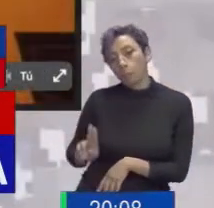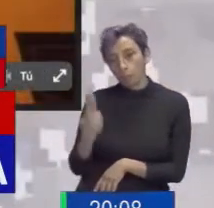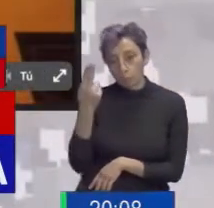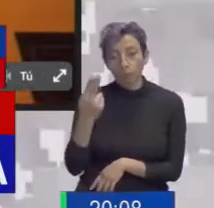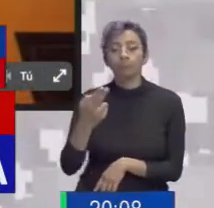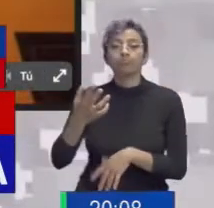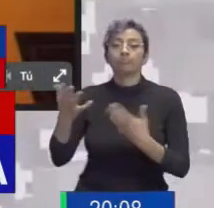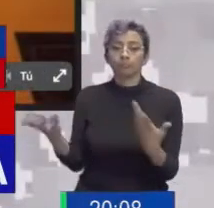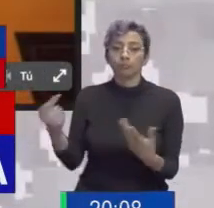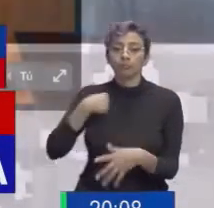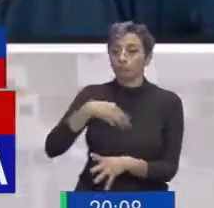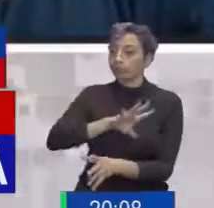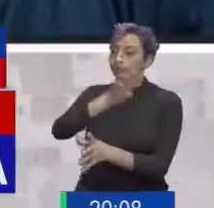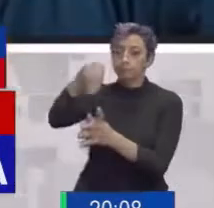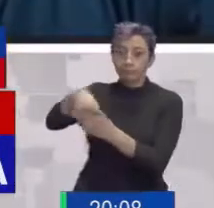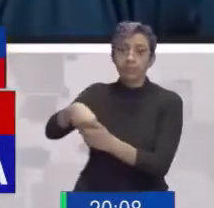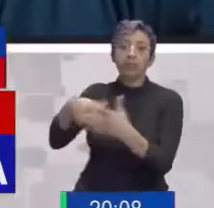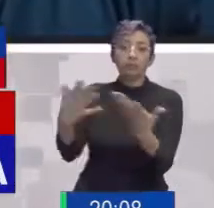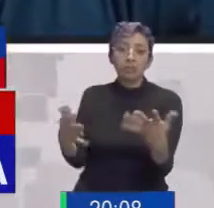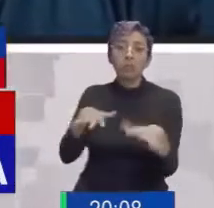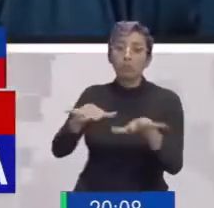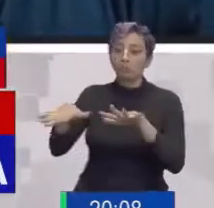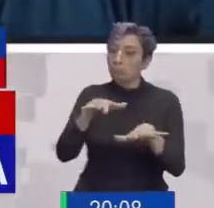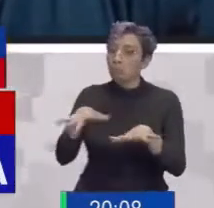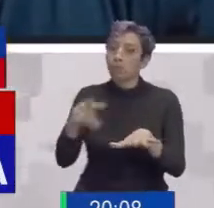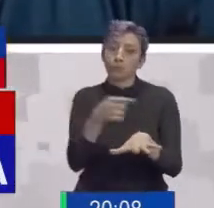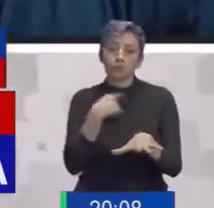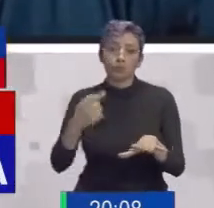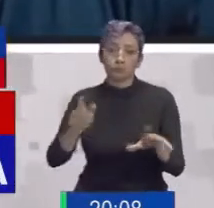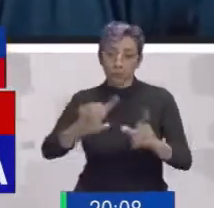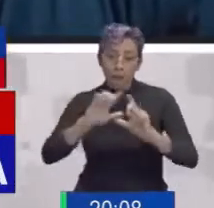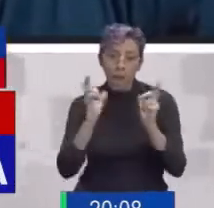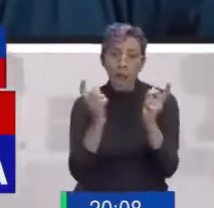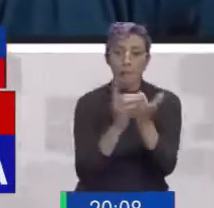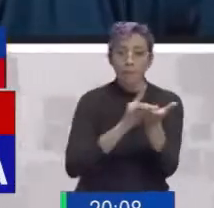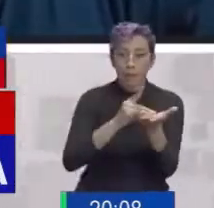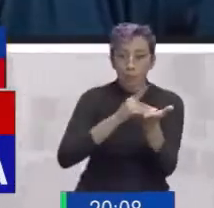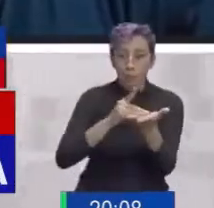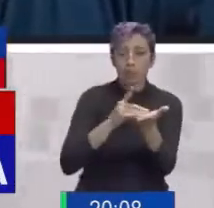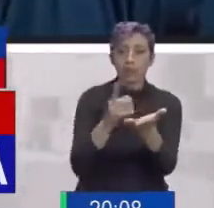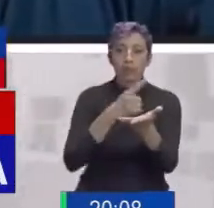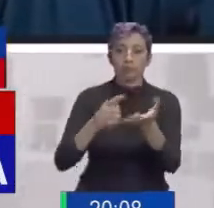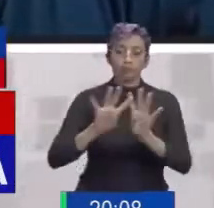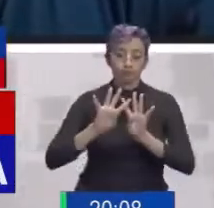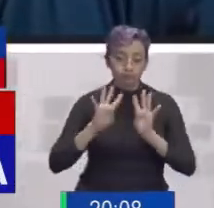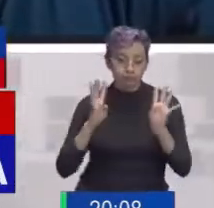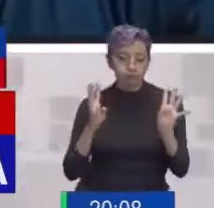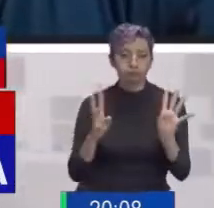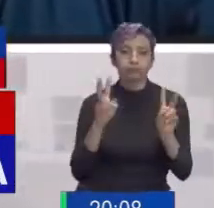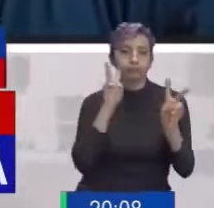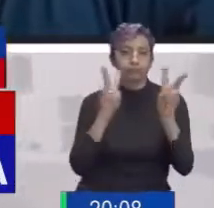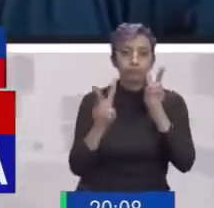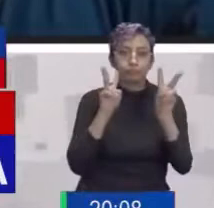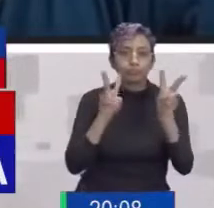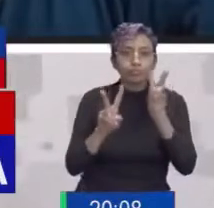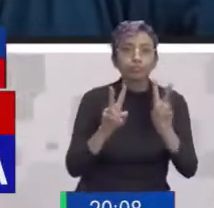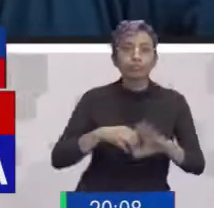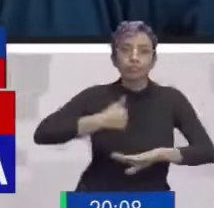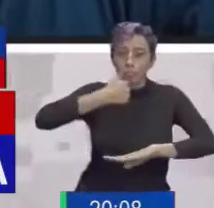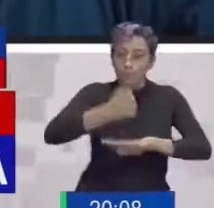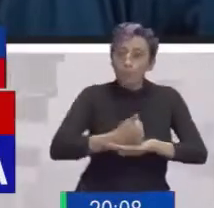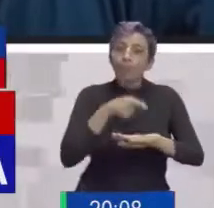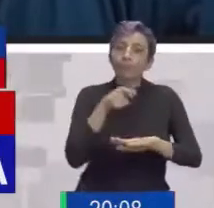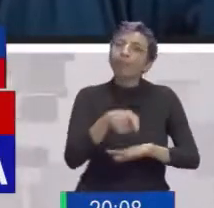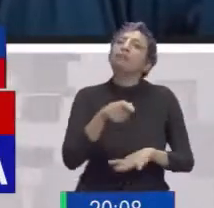y fue aprobada también en la Cámara de Diputados. Y ahora, después de demasiado tiempo por